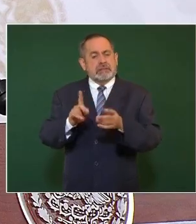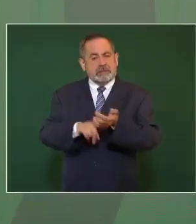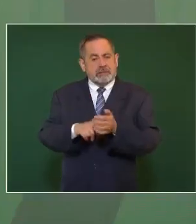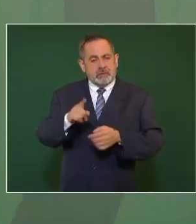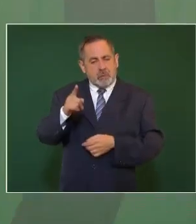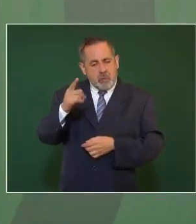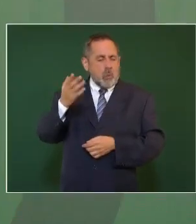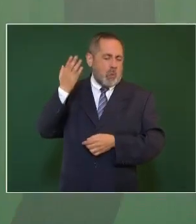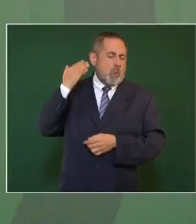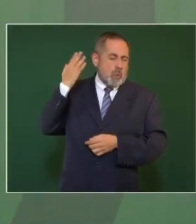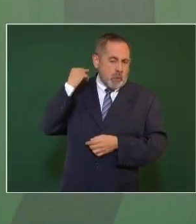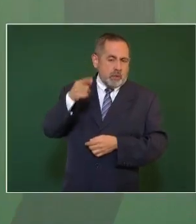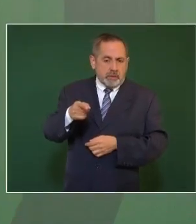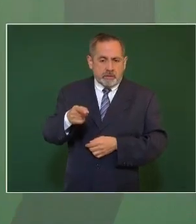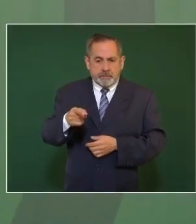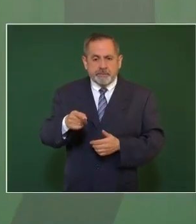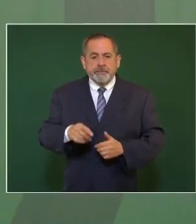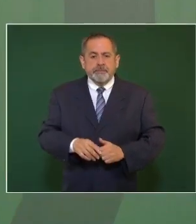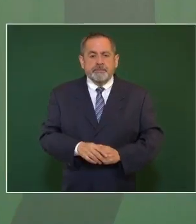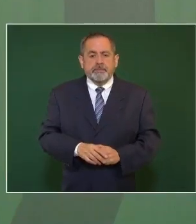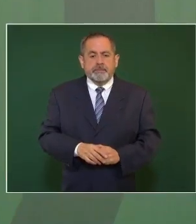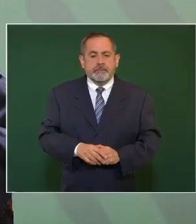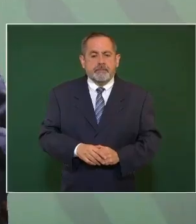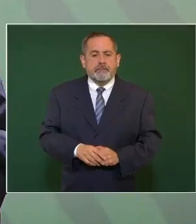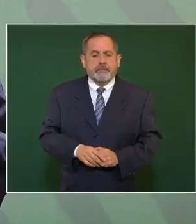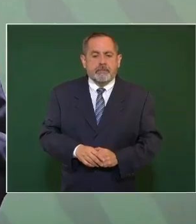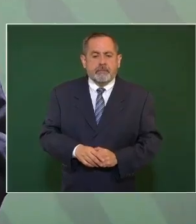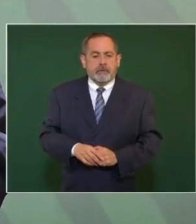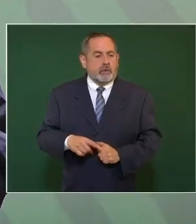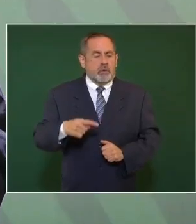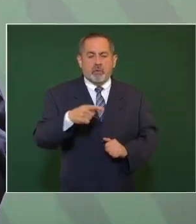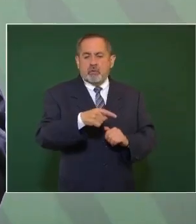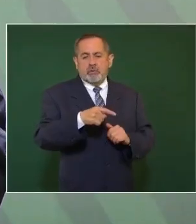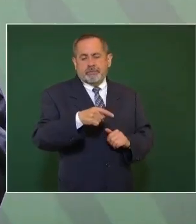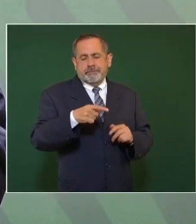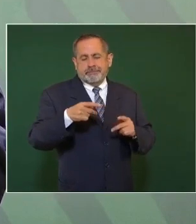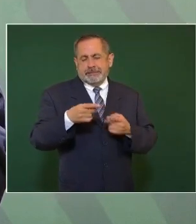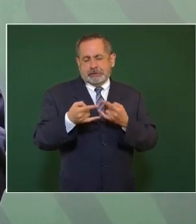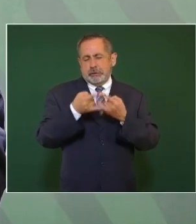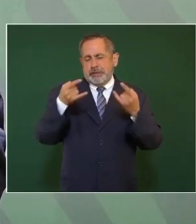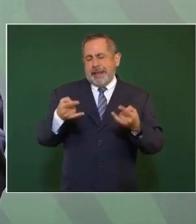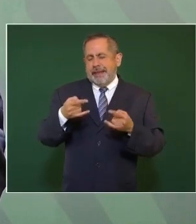una anécdota de un periodista